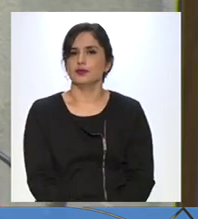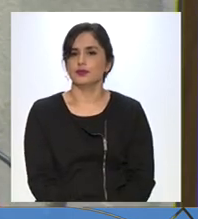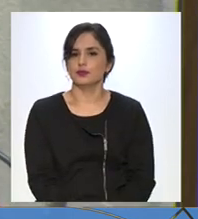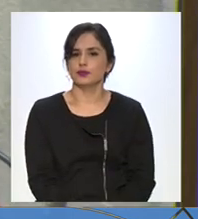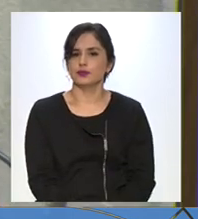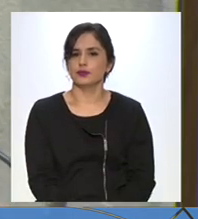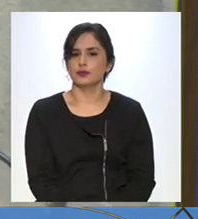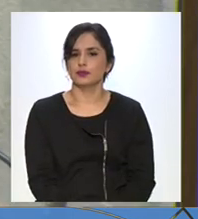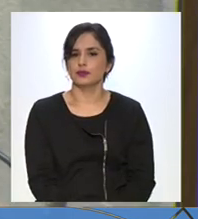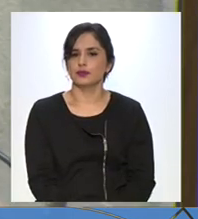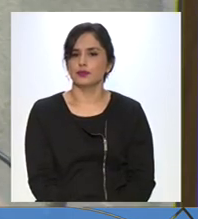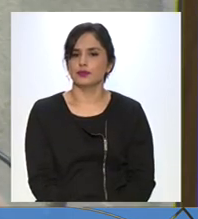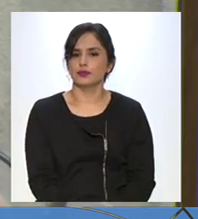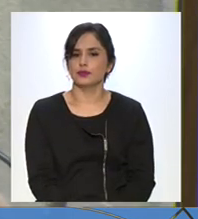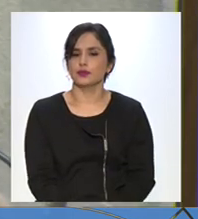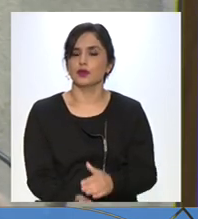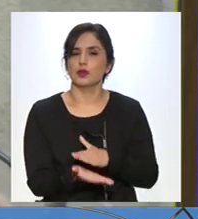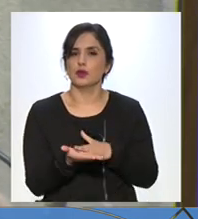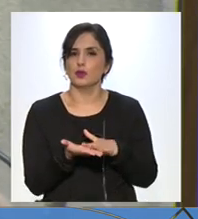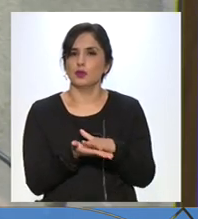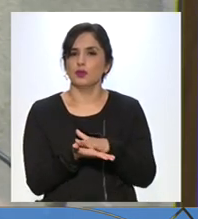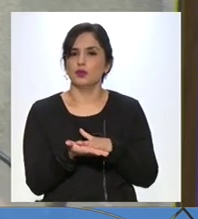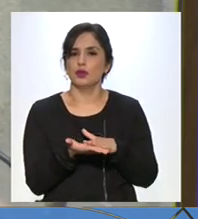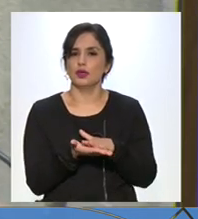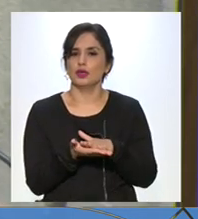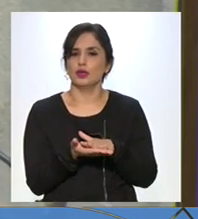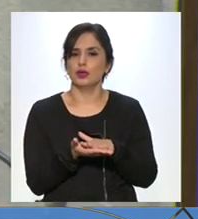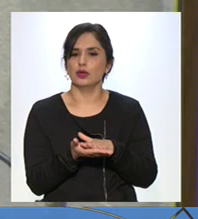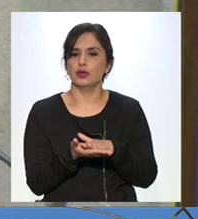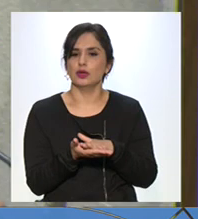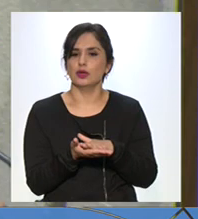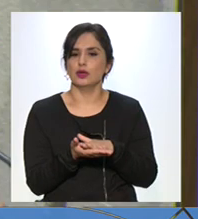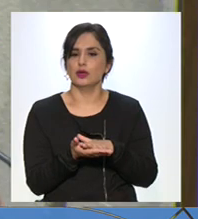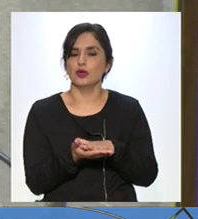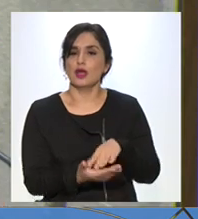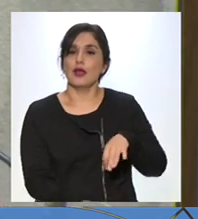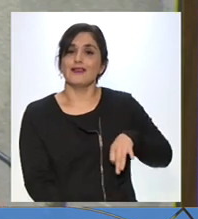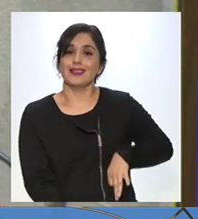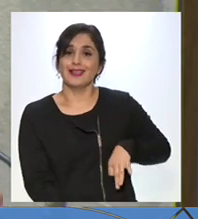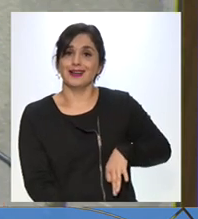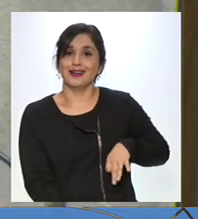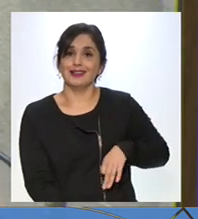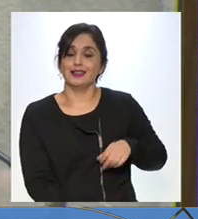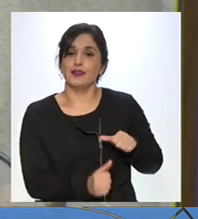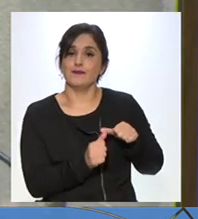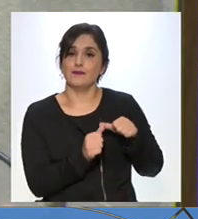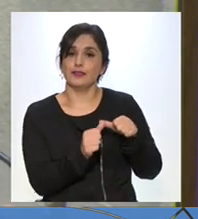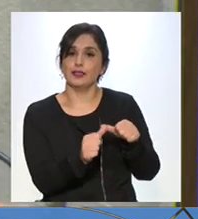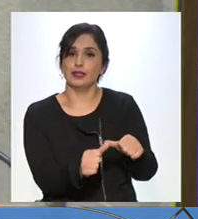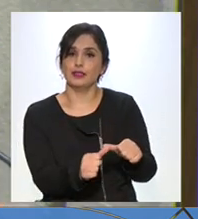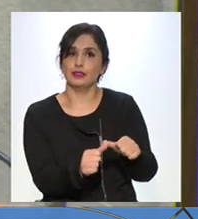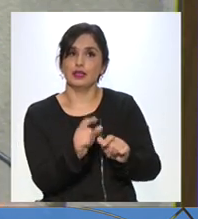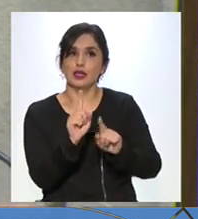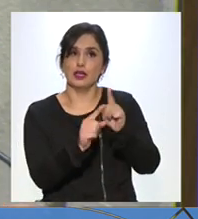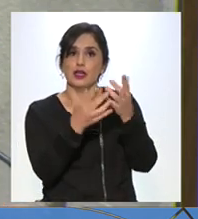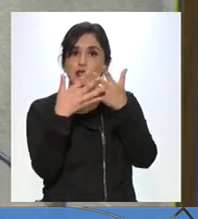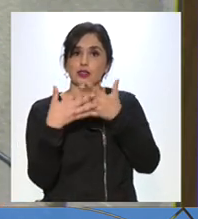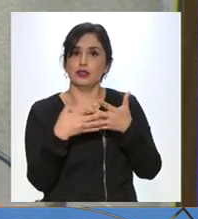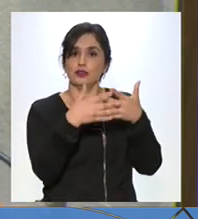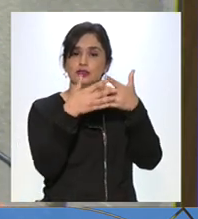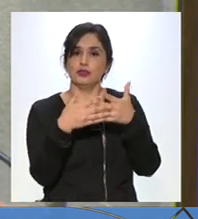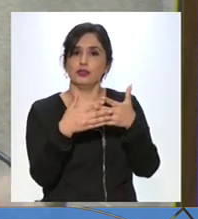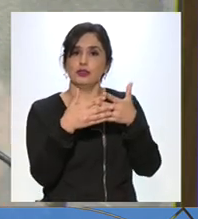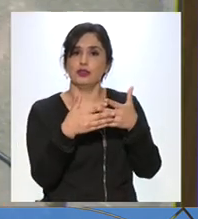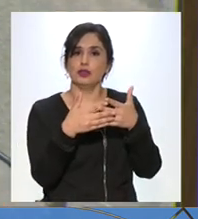por ejemplo, el retiro en materia de rentas vitalicias. Aseguradoras de Estados Unidos incluso han solicitado elevar el caso